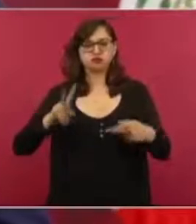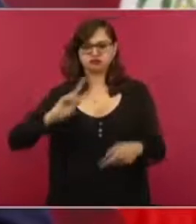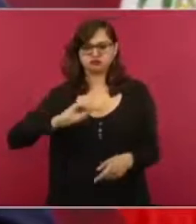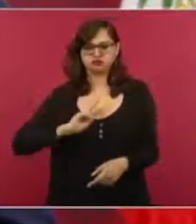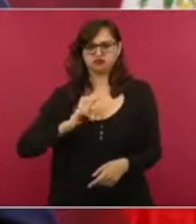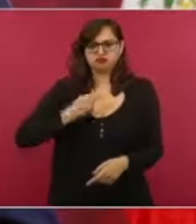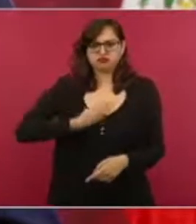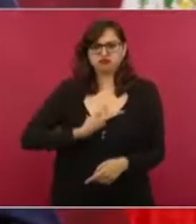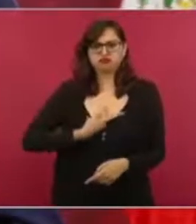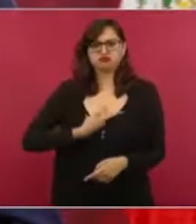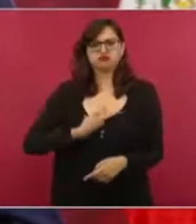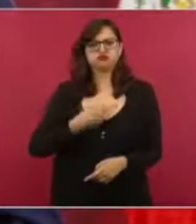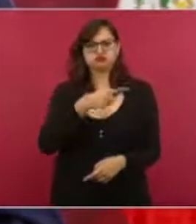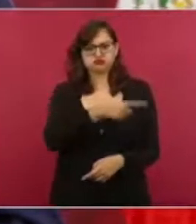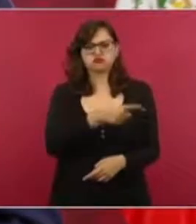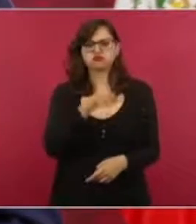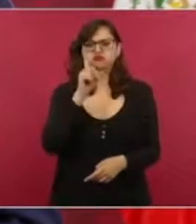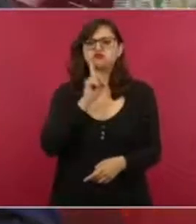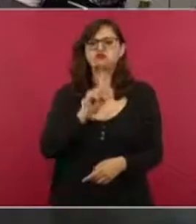define como mujer